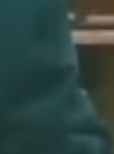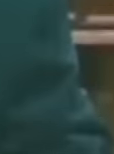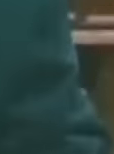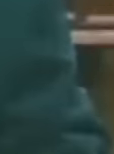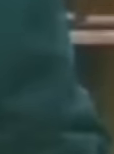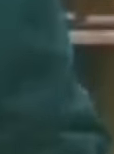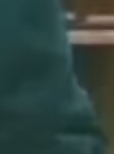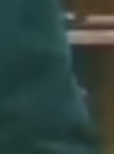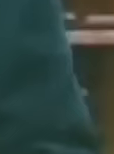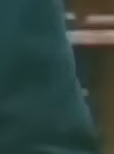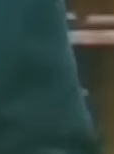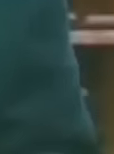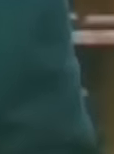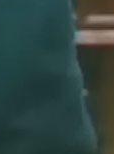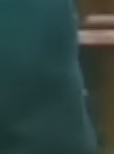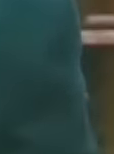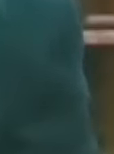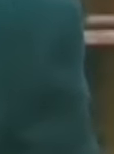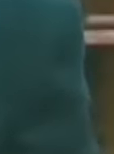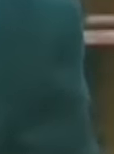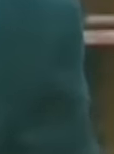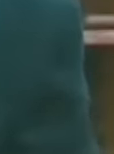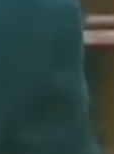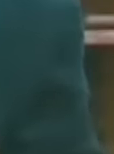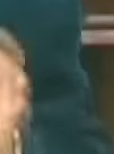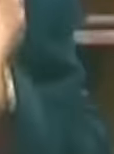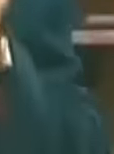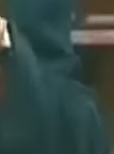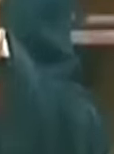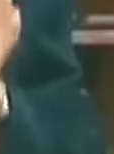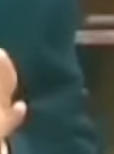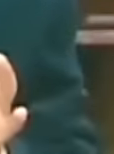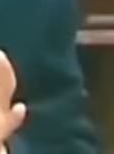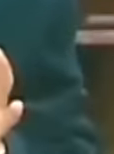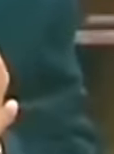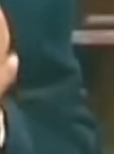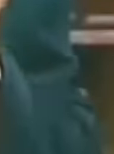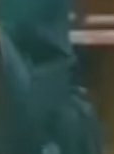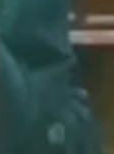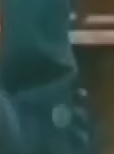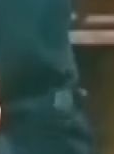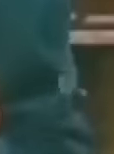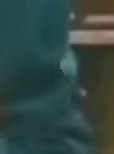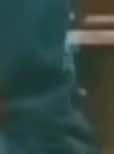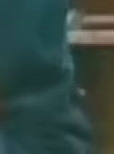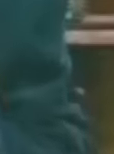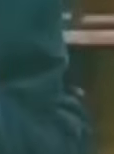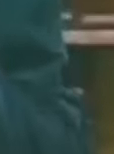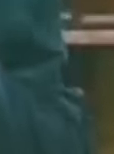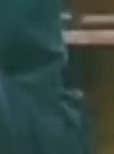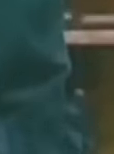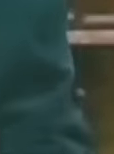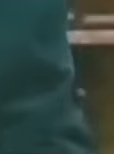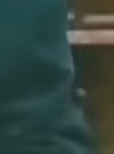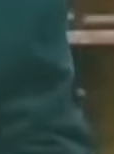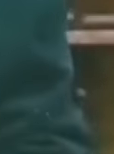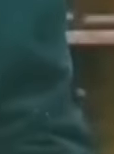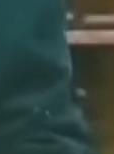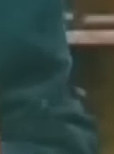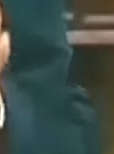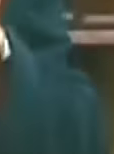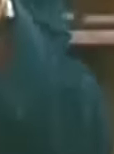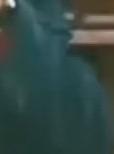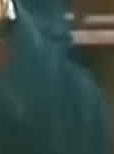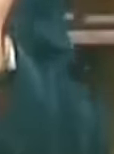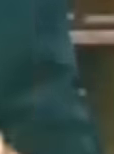del alma. Los que quieran patria, vengan con nosotros y construyamos la patria nueva